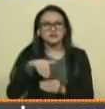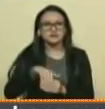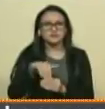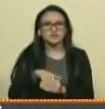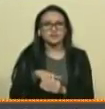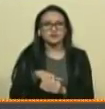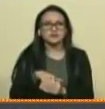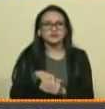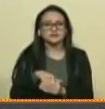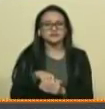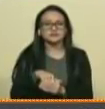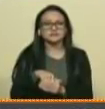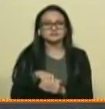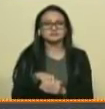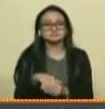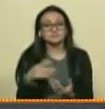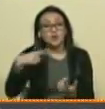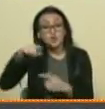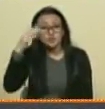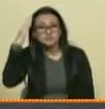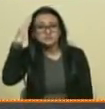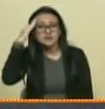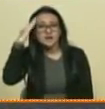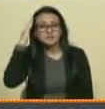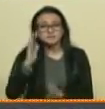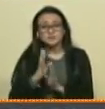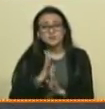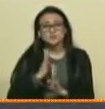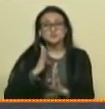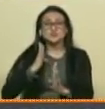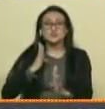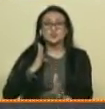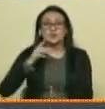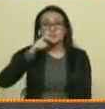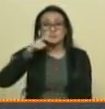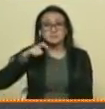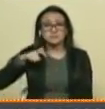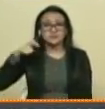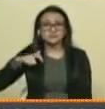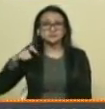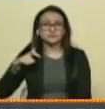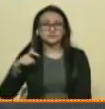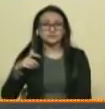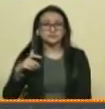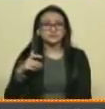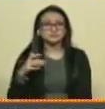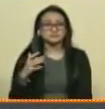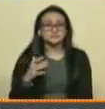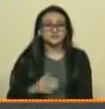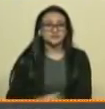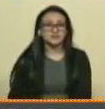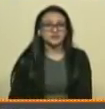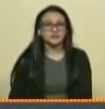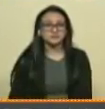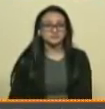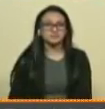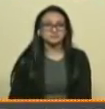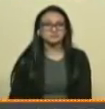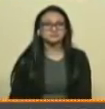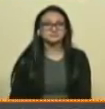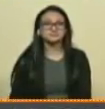fue de dominio público, unas larguísimas colas de electores que se aproximaban a esta sede a